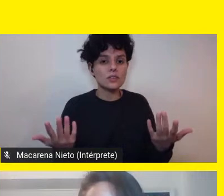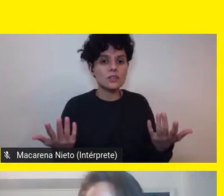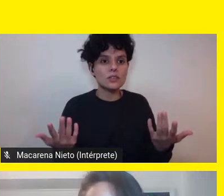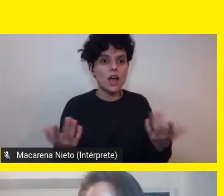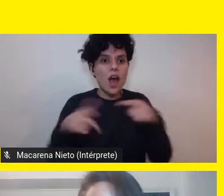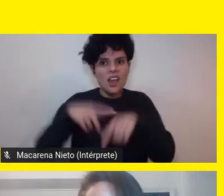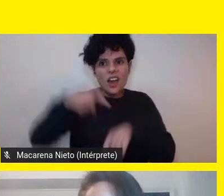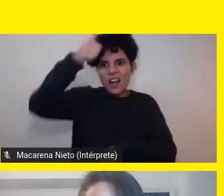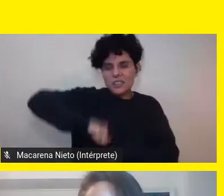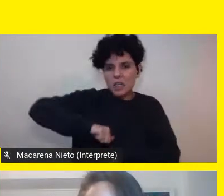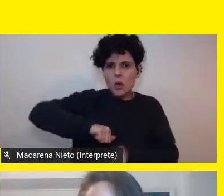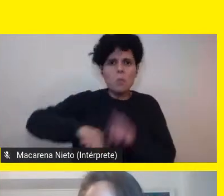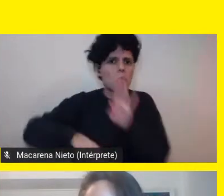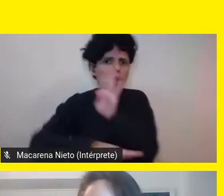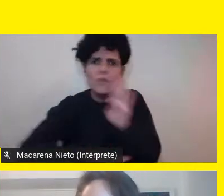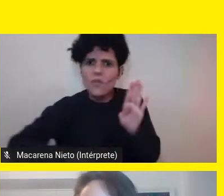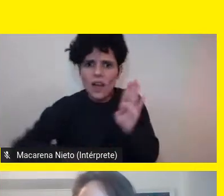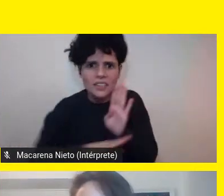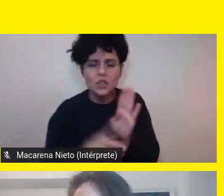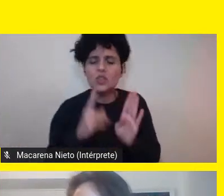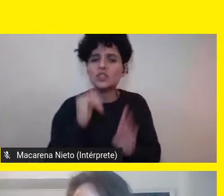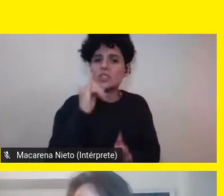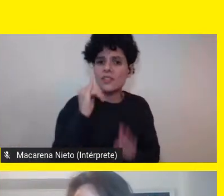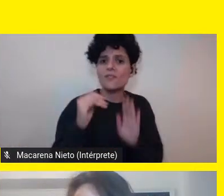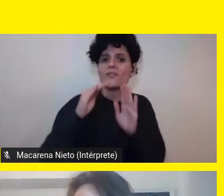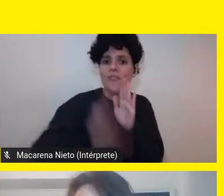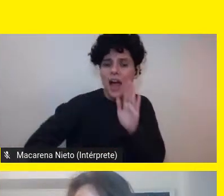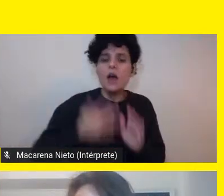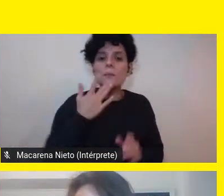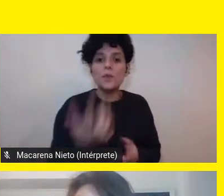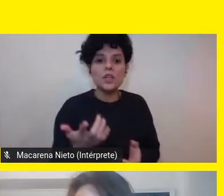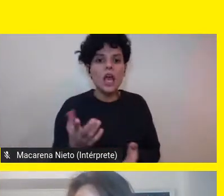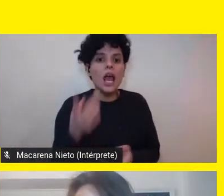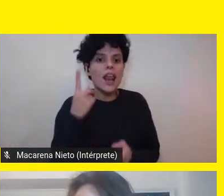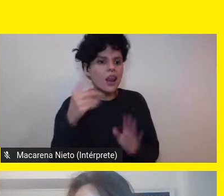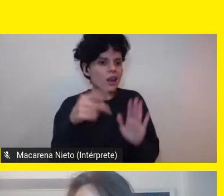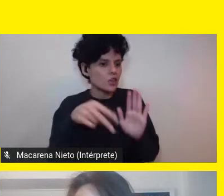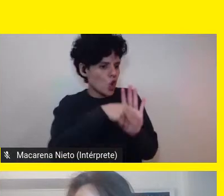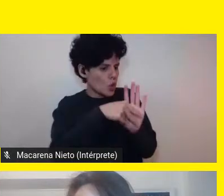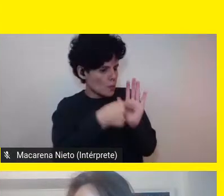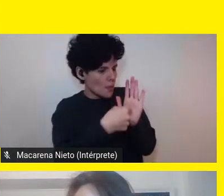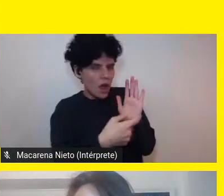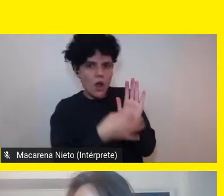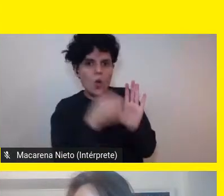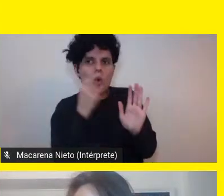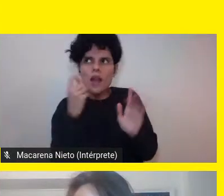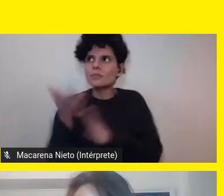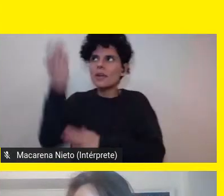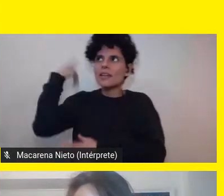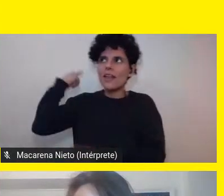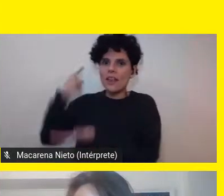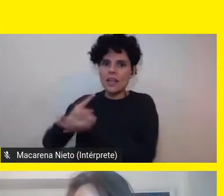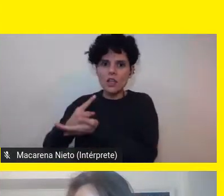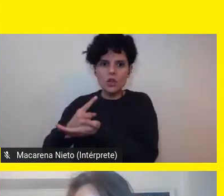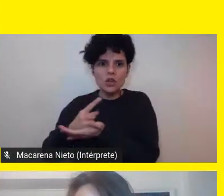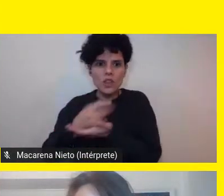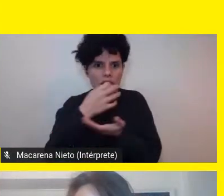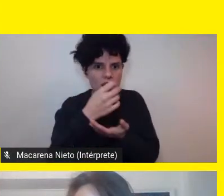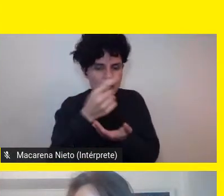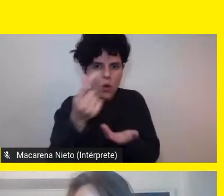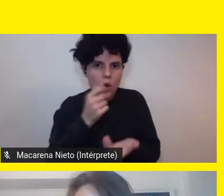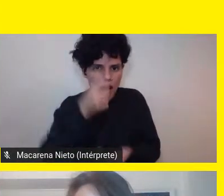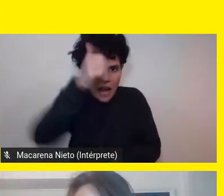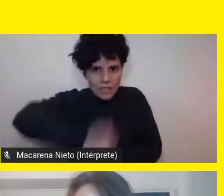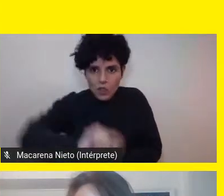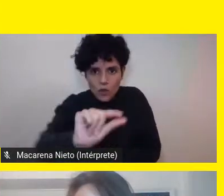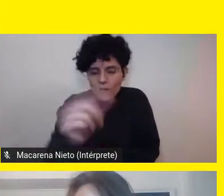hay un marco normativo establecido, era el aplicable a los delitos cometidos en esa época, que establece una pena que es muy baja,